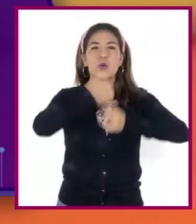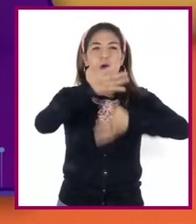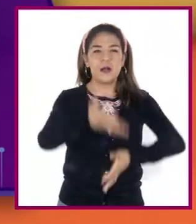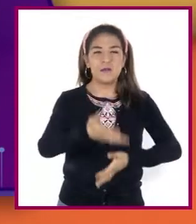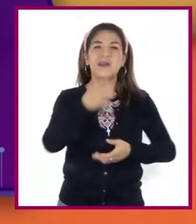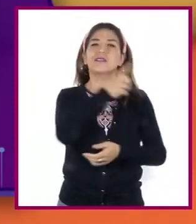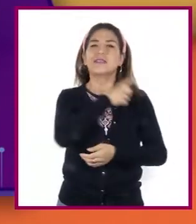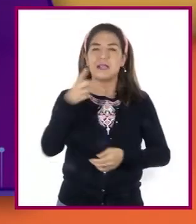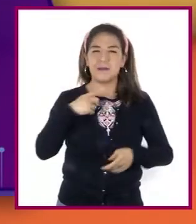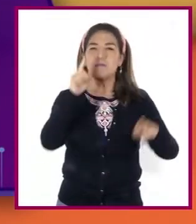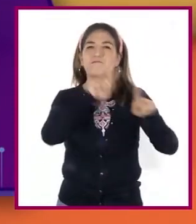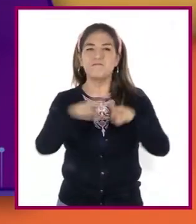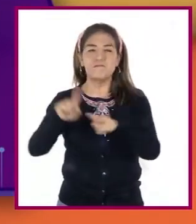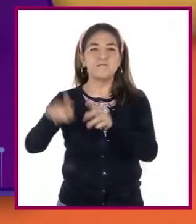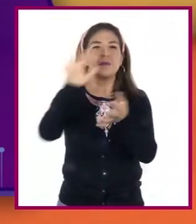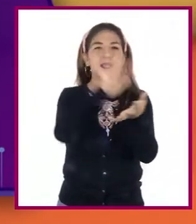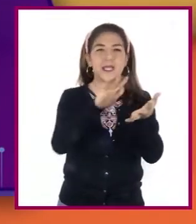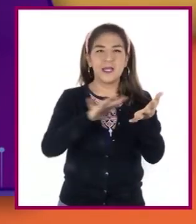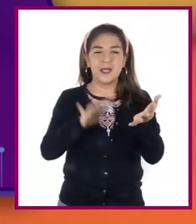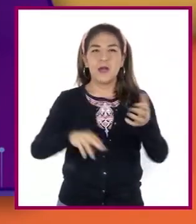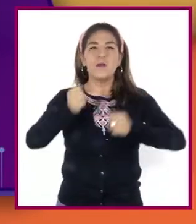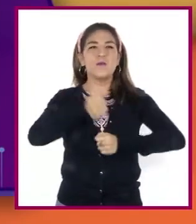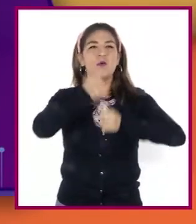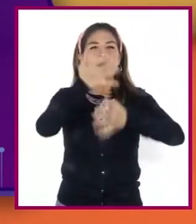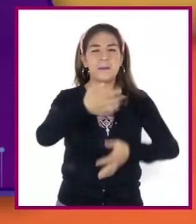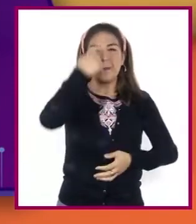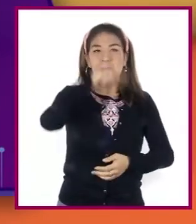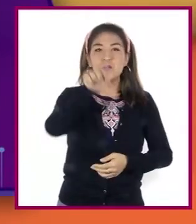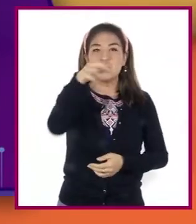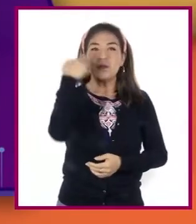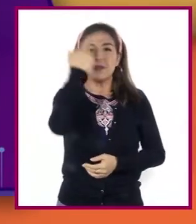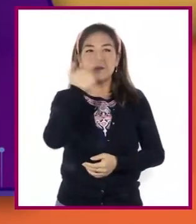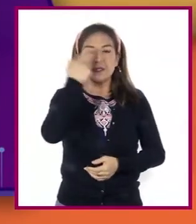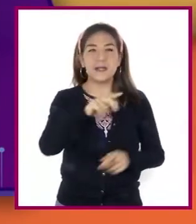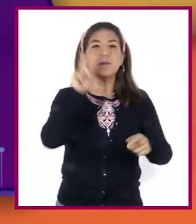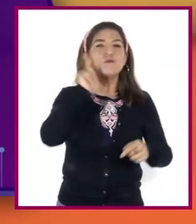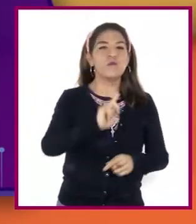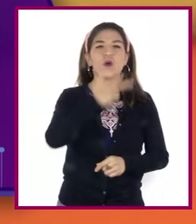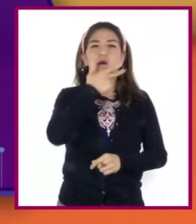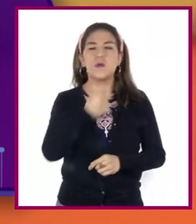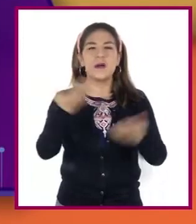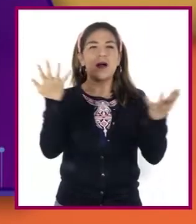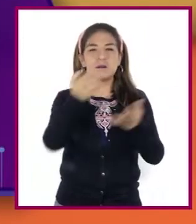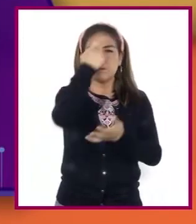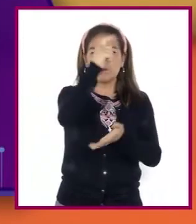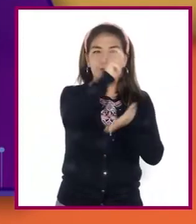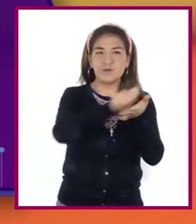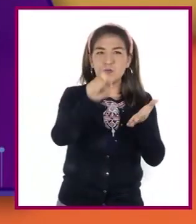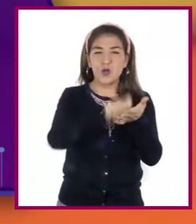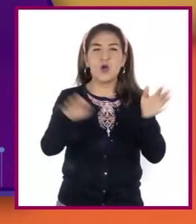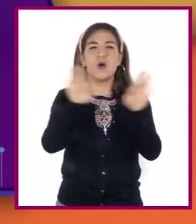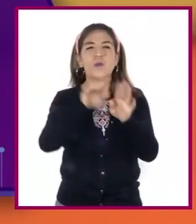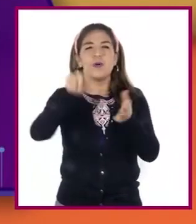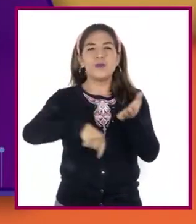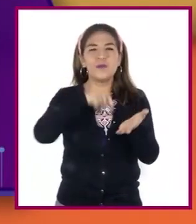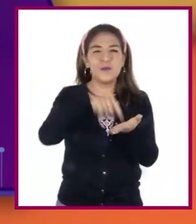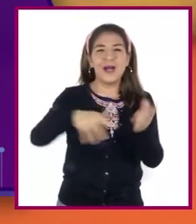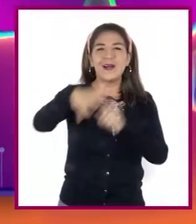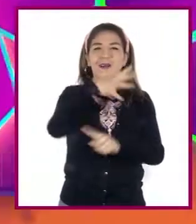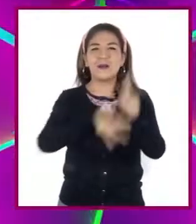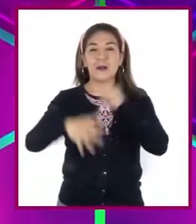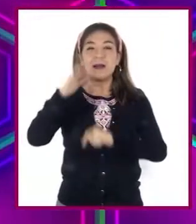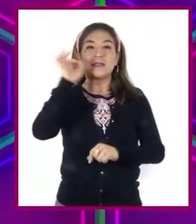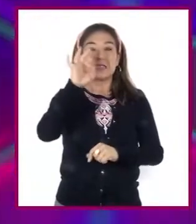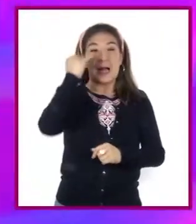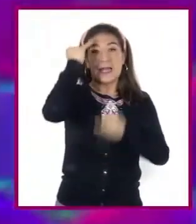leer varios textos poéticos y revisar de qué manera su autor o autora construye o reconstruye espacios reales